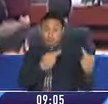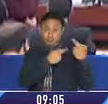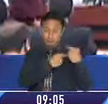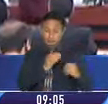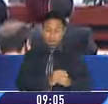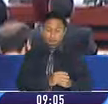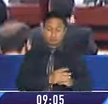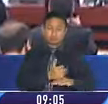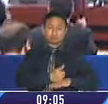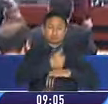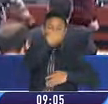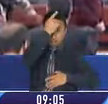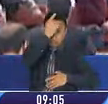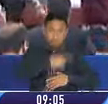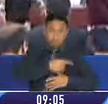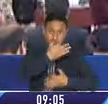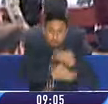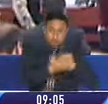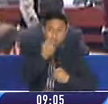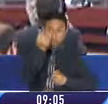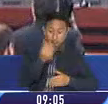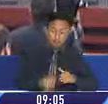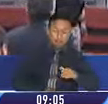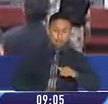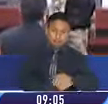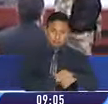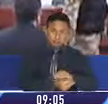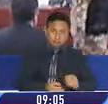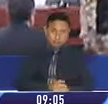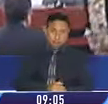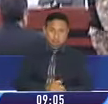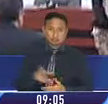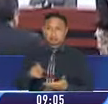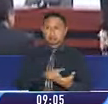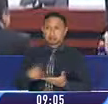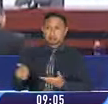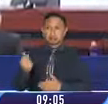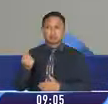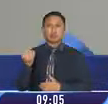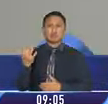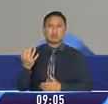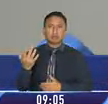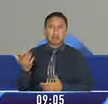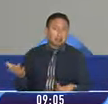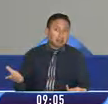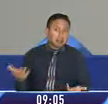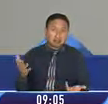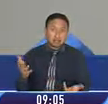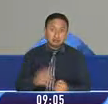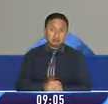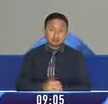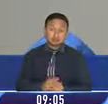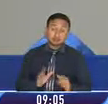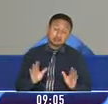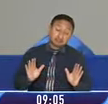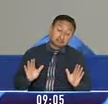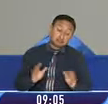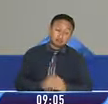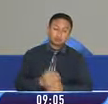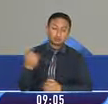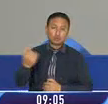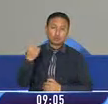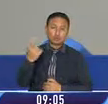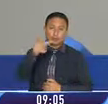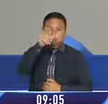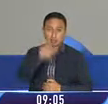por enriquecimiento ilícito, no se estableció cuánto tenía que pagar. Yo quiero asumir que se trata simplemente de